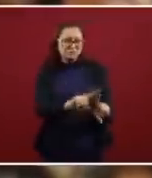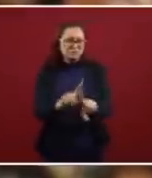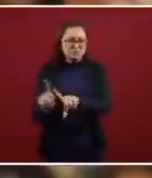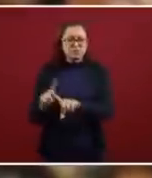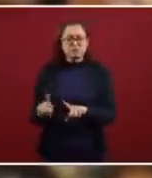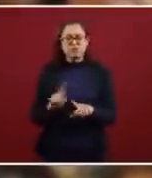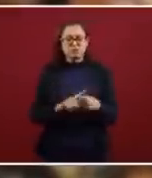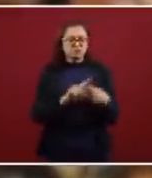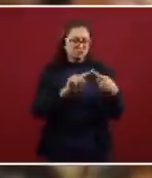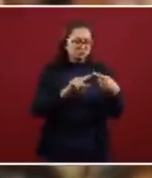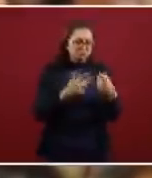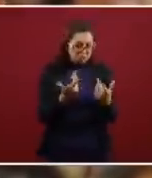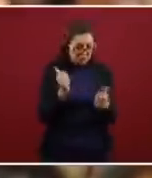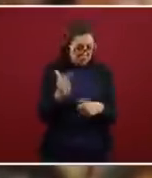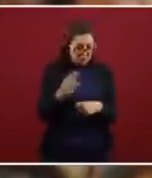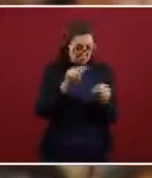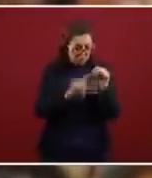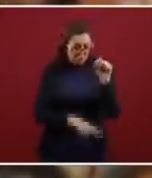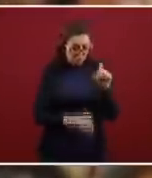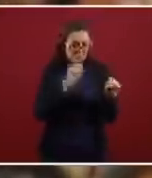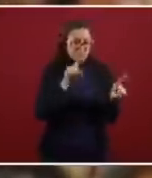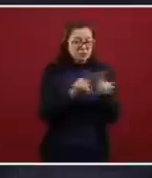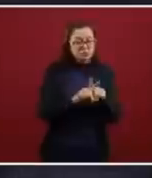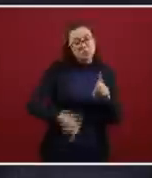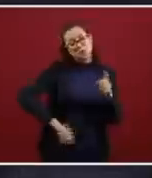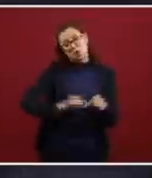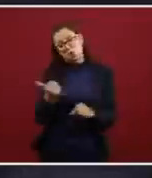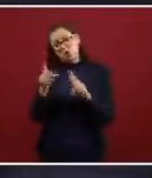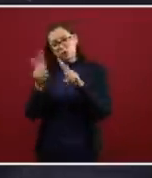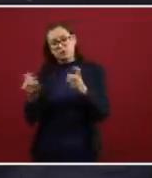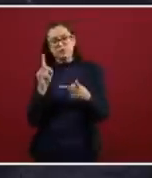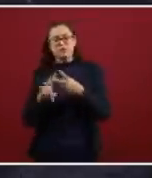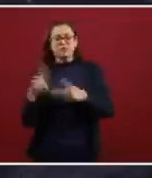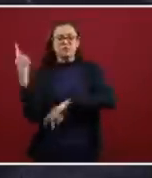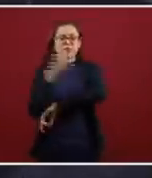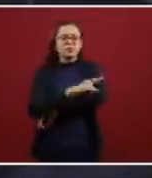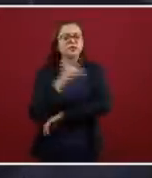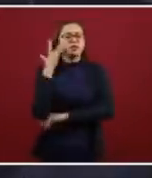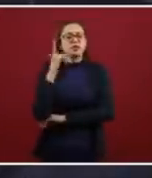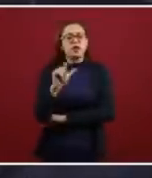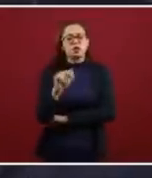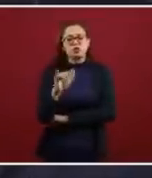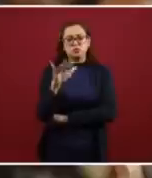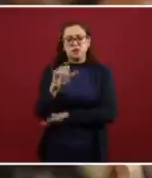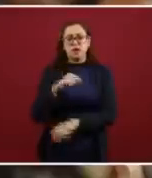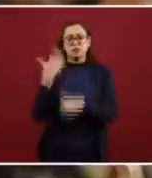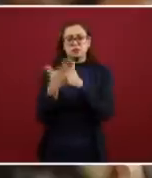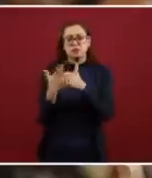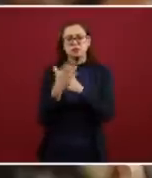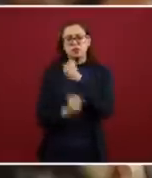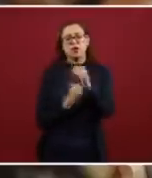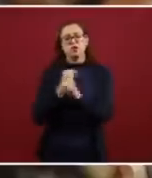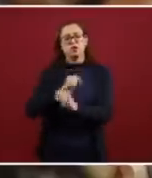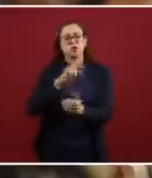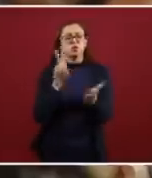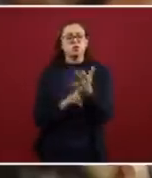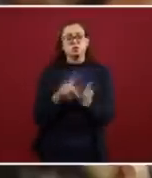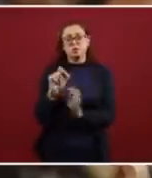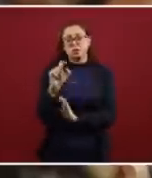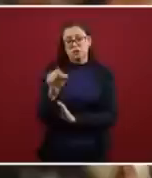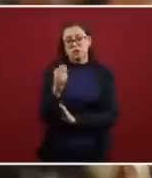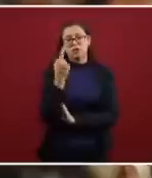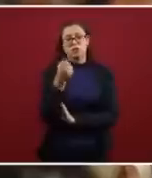sobre el aeropuerto de Santa Lucía, el aeropuerto, la terminal aérea, podrá quedar en el año 2021, pero también hay muchas obras alrededor que se